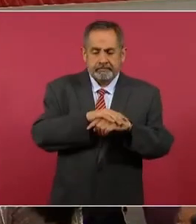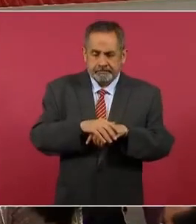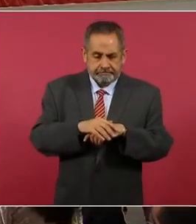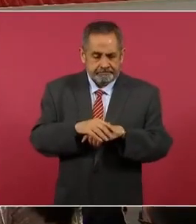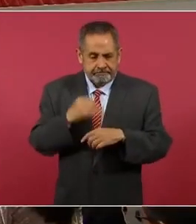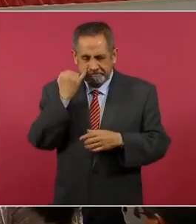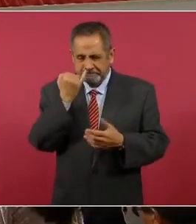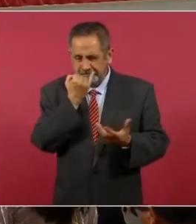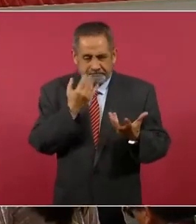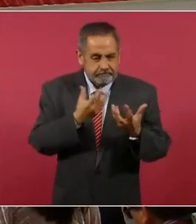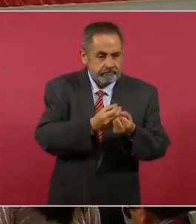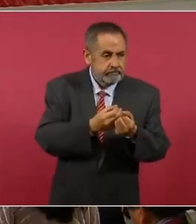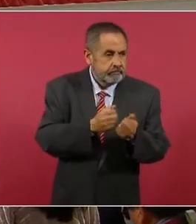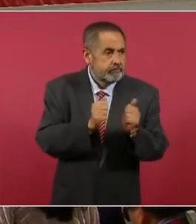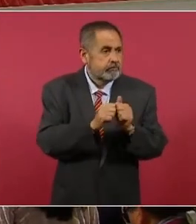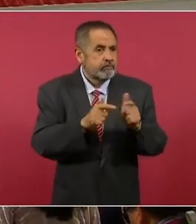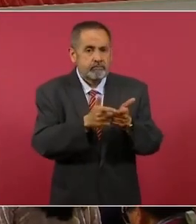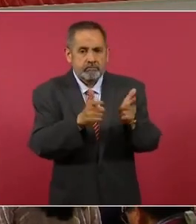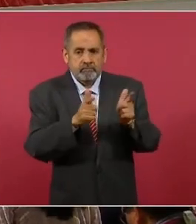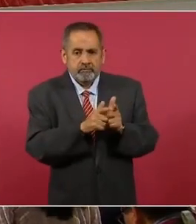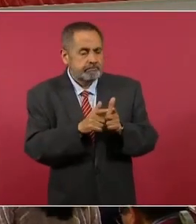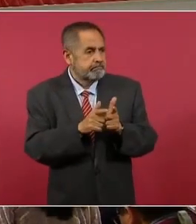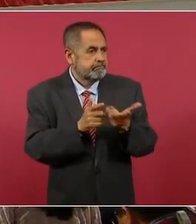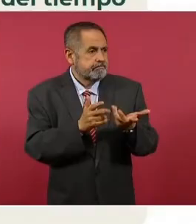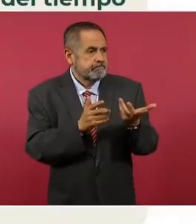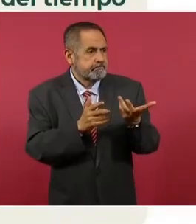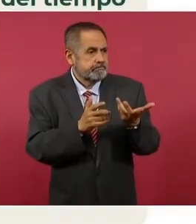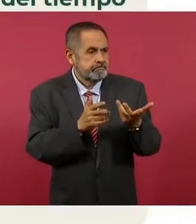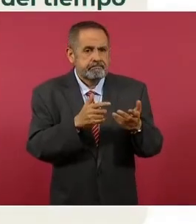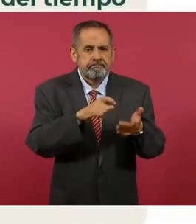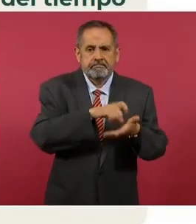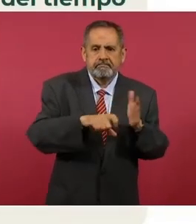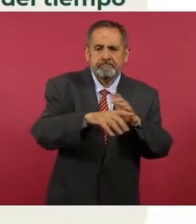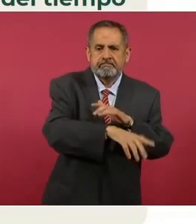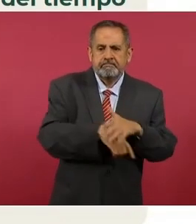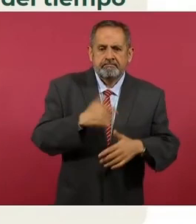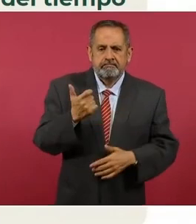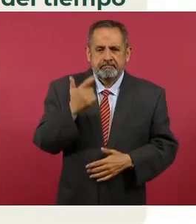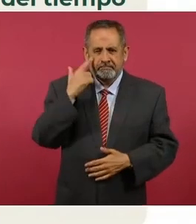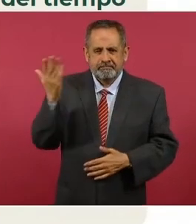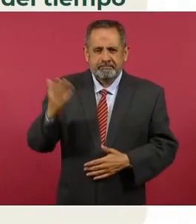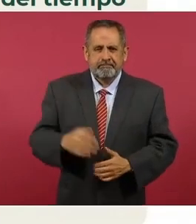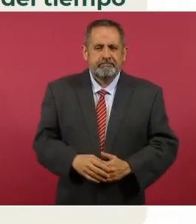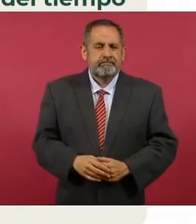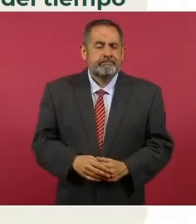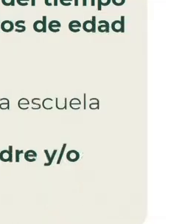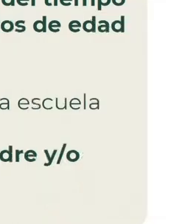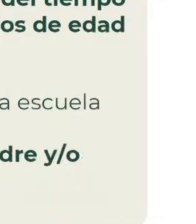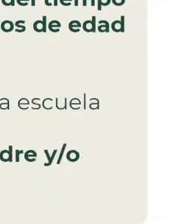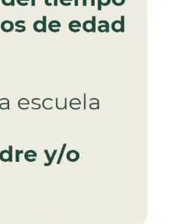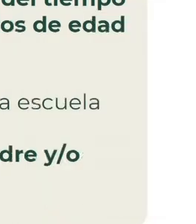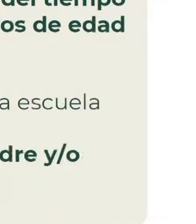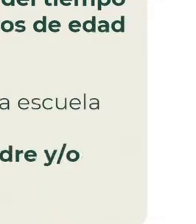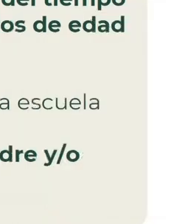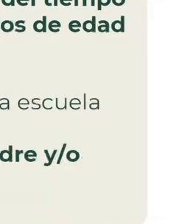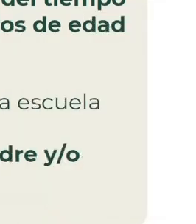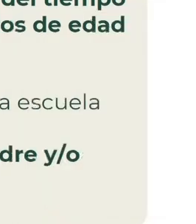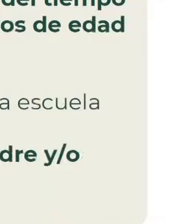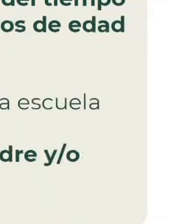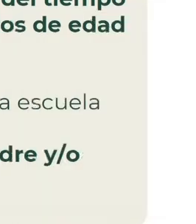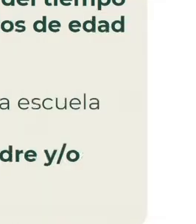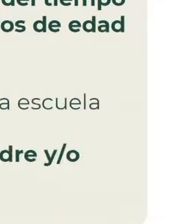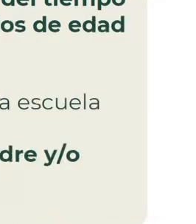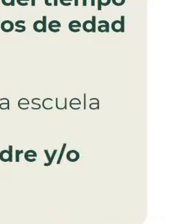entornos de armas de fuego en el seno familiar, en el seno comunitario, un hogar con violencia, violencia de